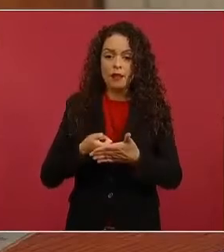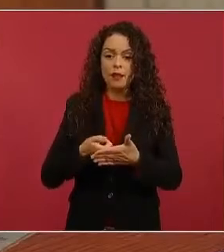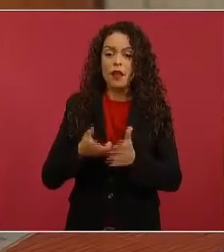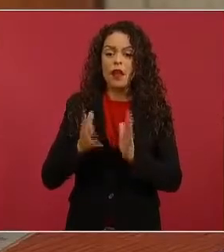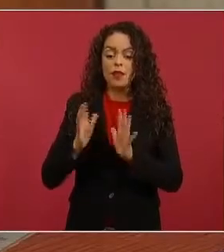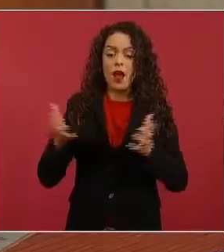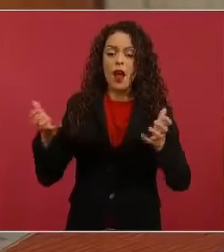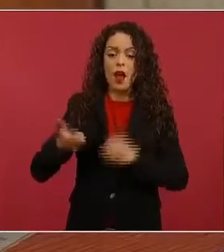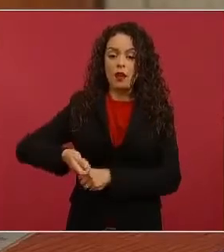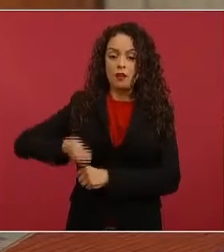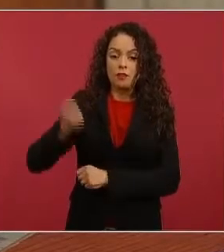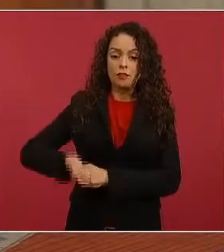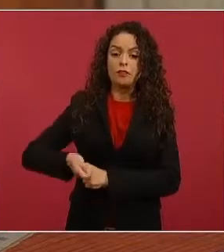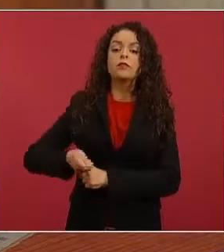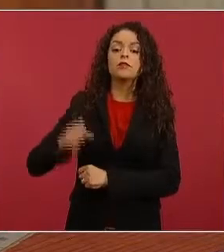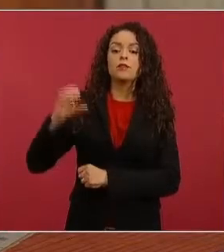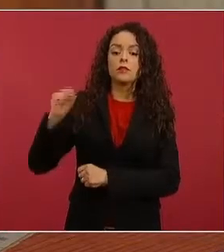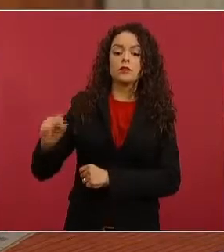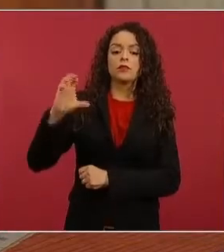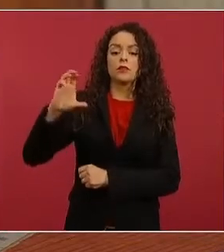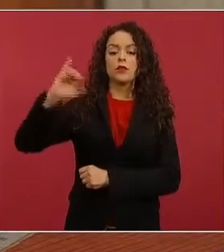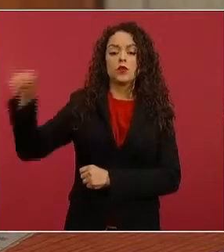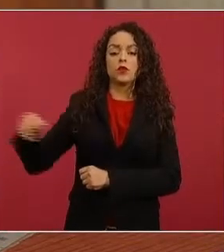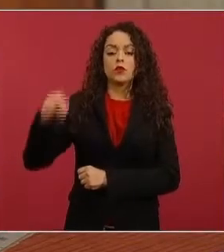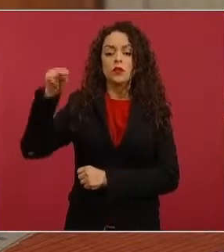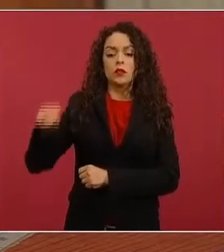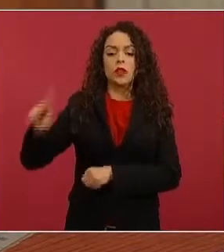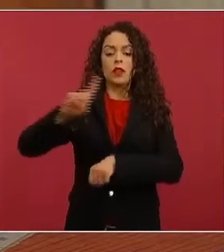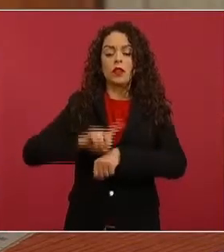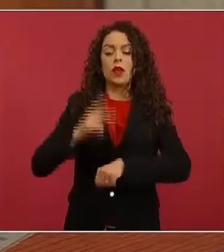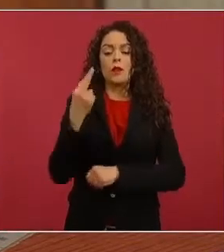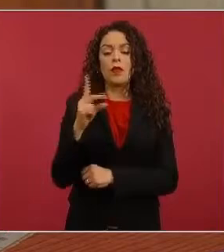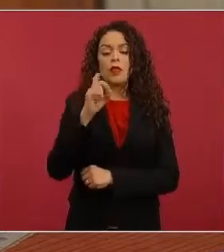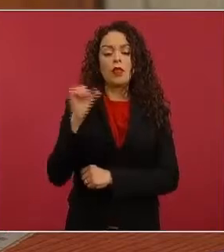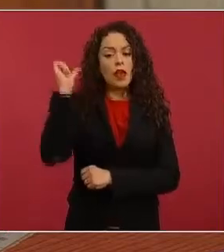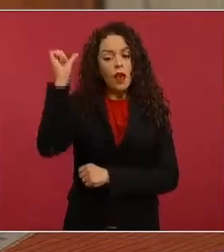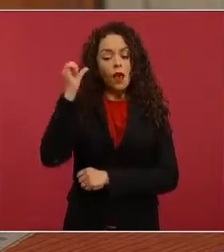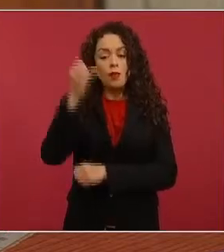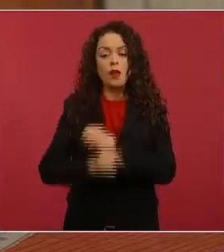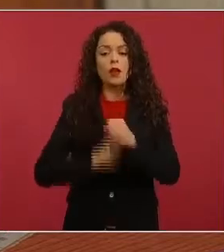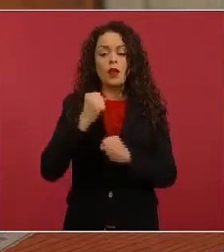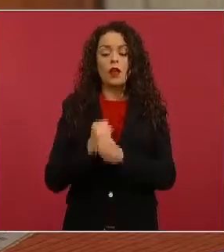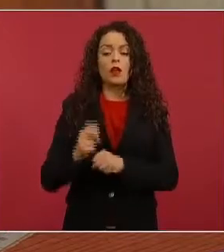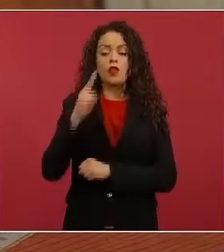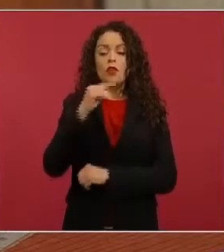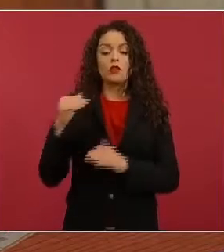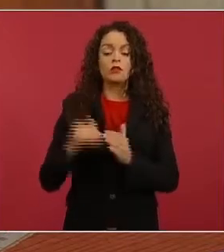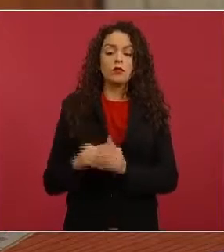de la Suprema Corte de Justicia de la Nación del 25 de abril del 2002,